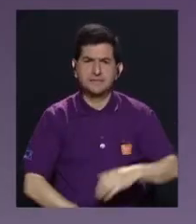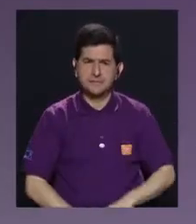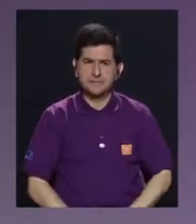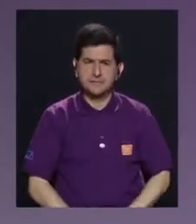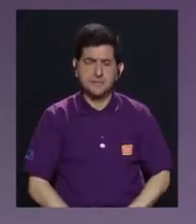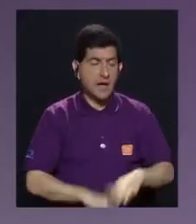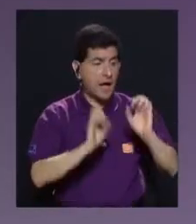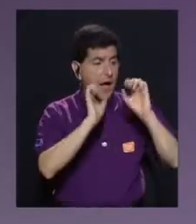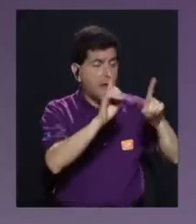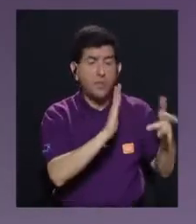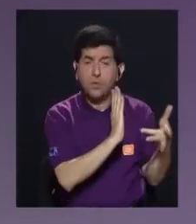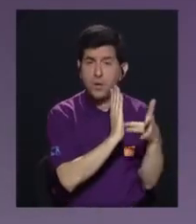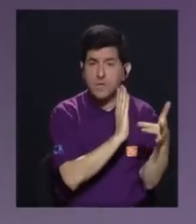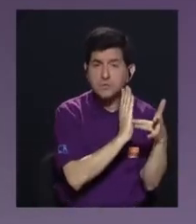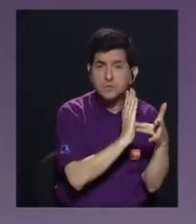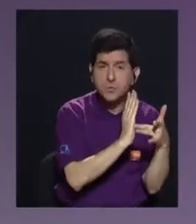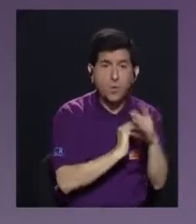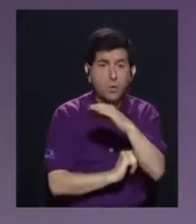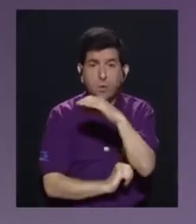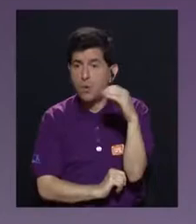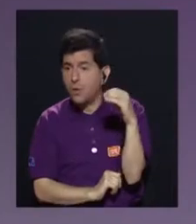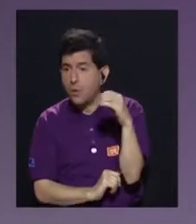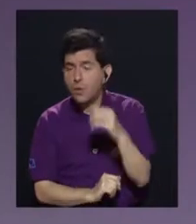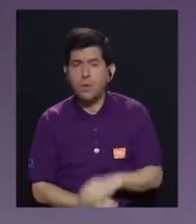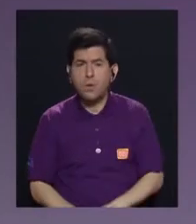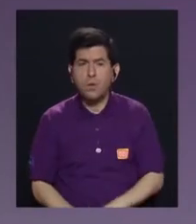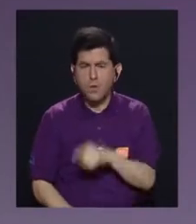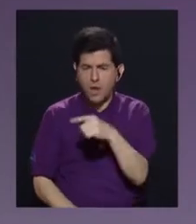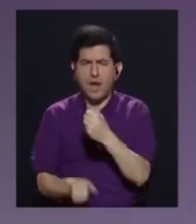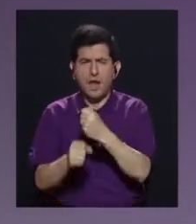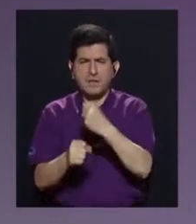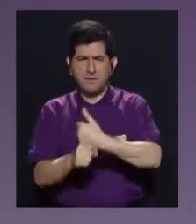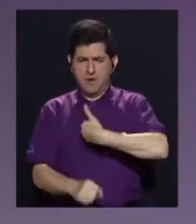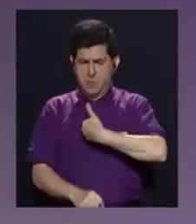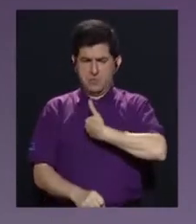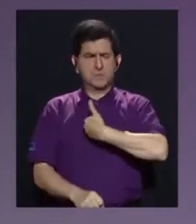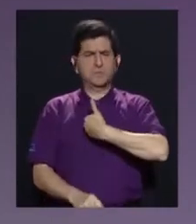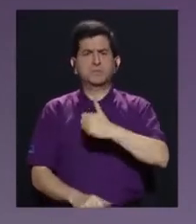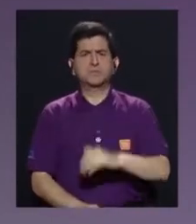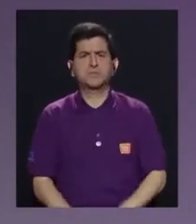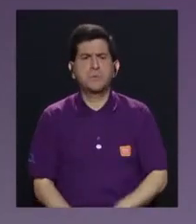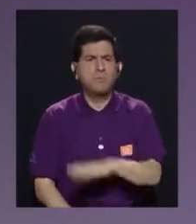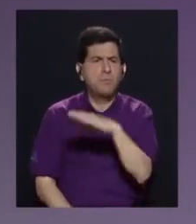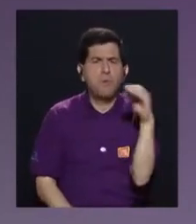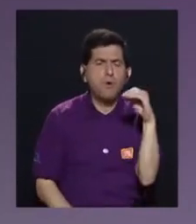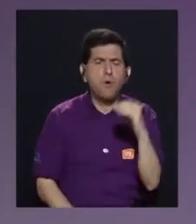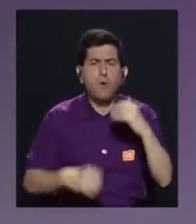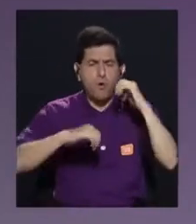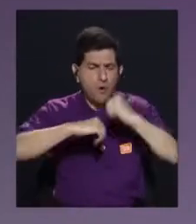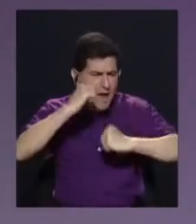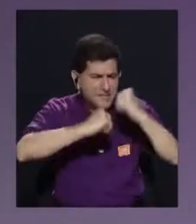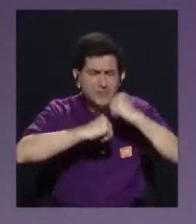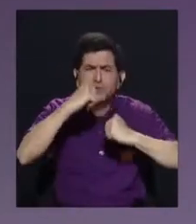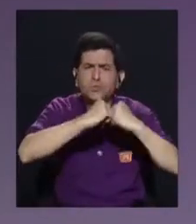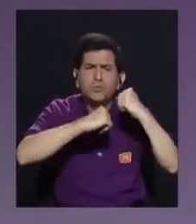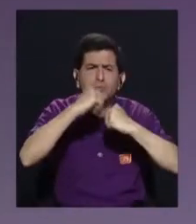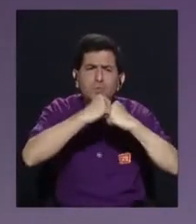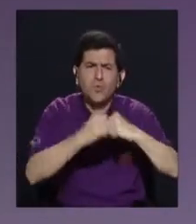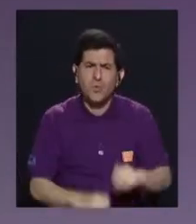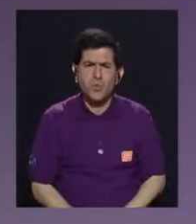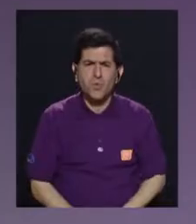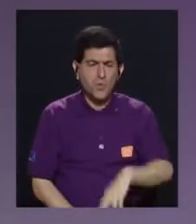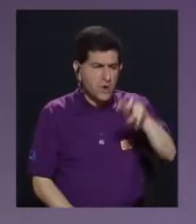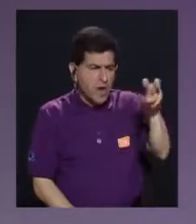la educación técnica pienso en emprendedurismo estoy pensando en infraestructura en